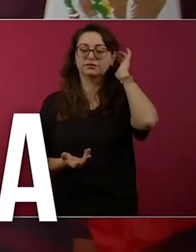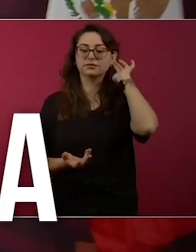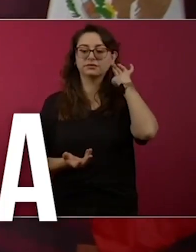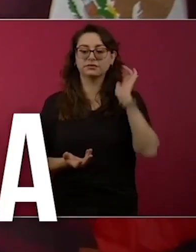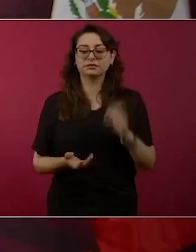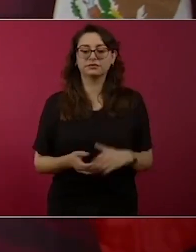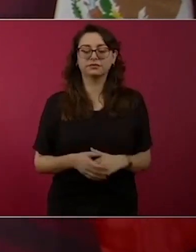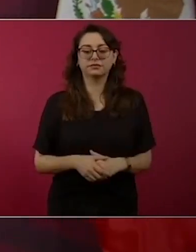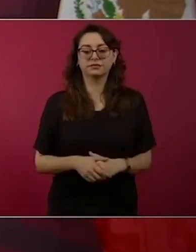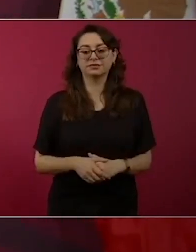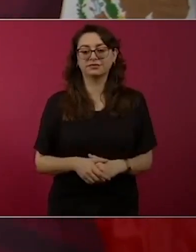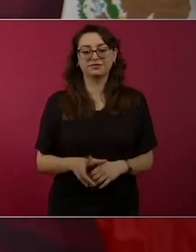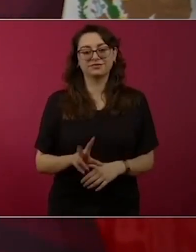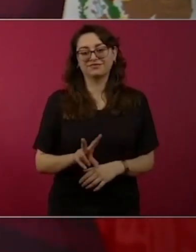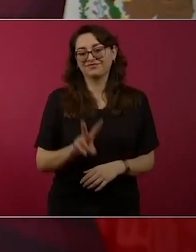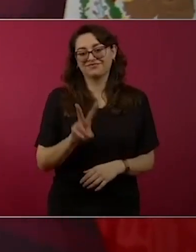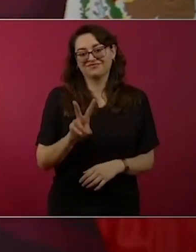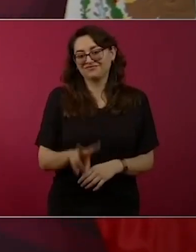vergonzosa